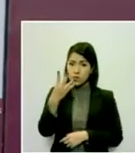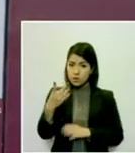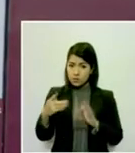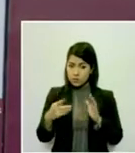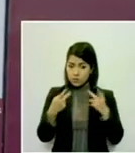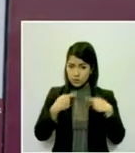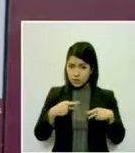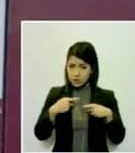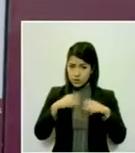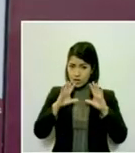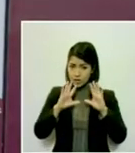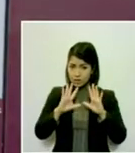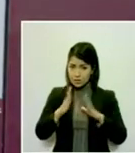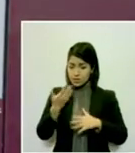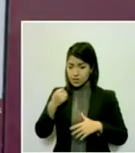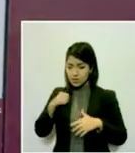proceso